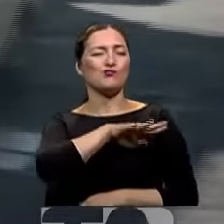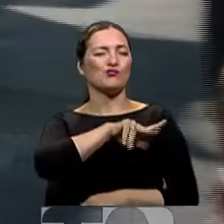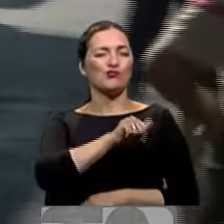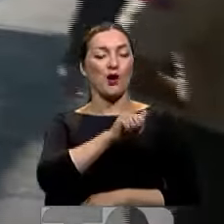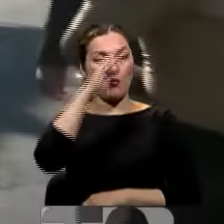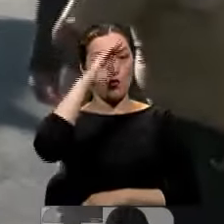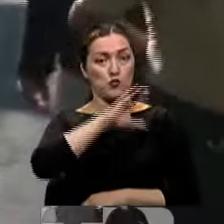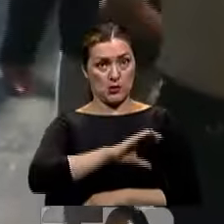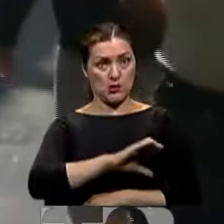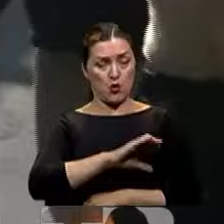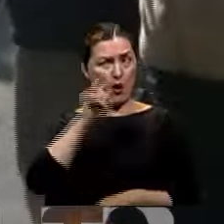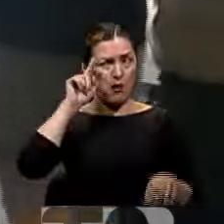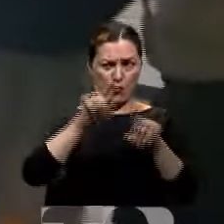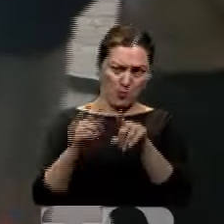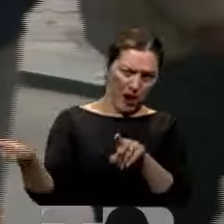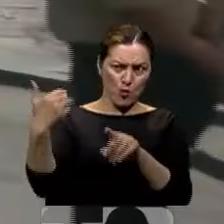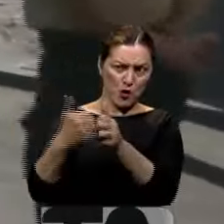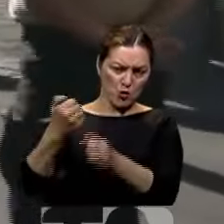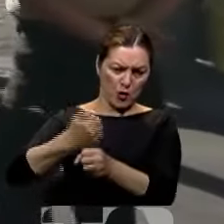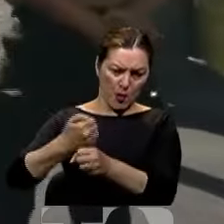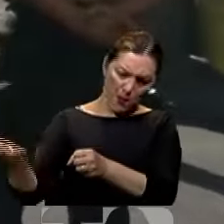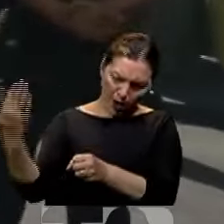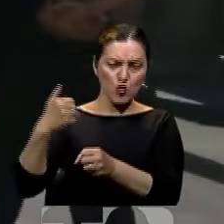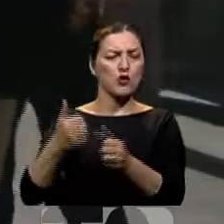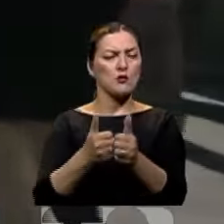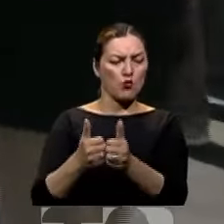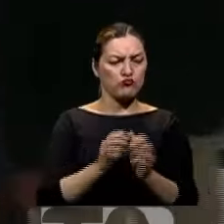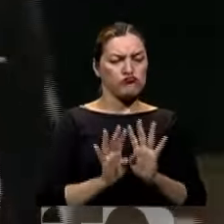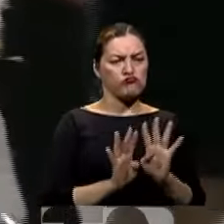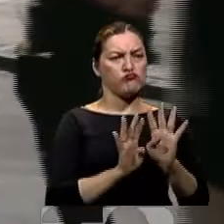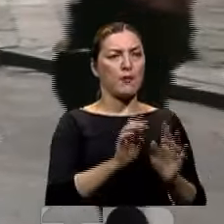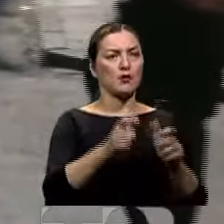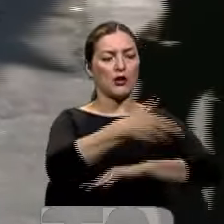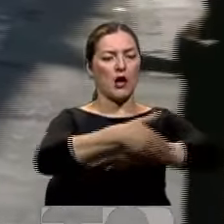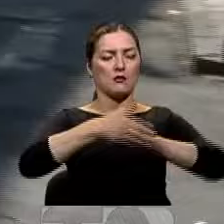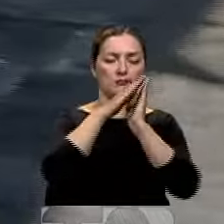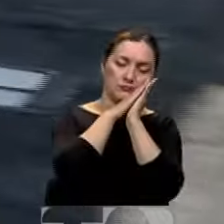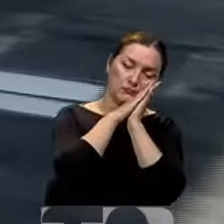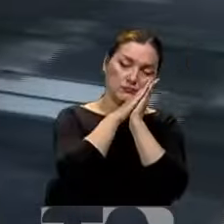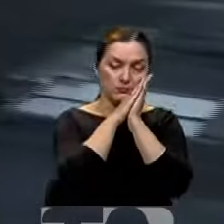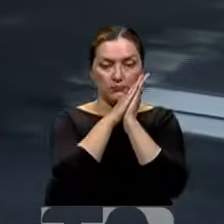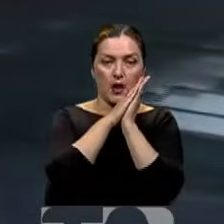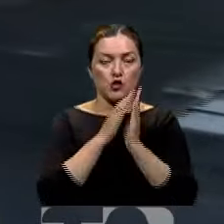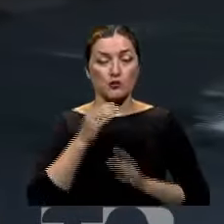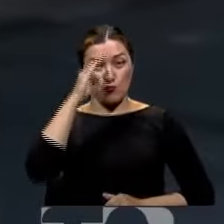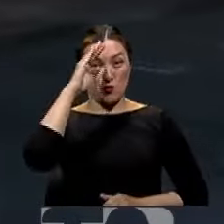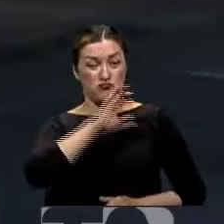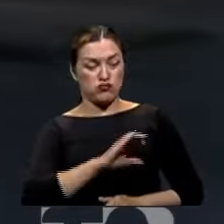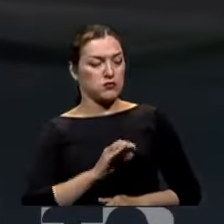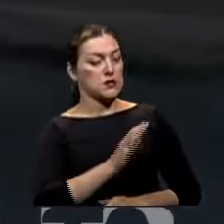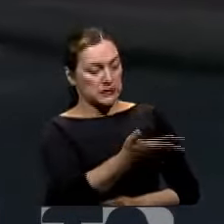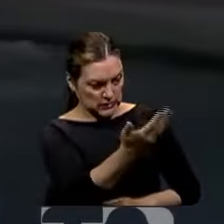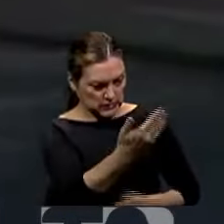Control para el retiro de personas de habitantes de calle, los mismos que generan inseguridad y